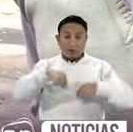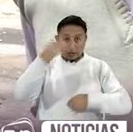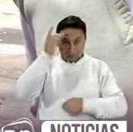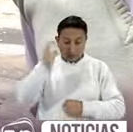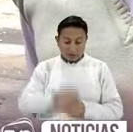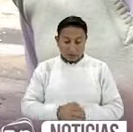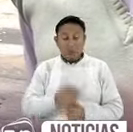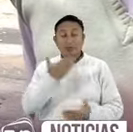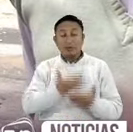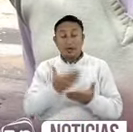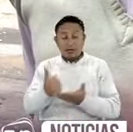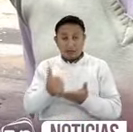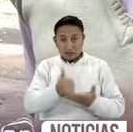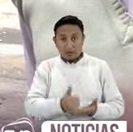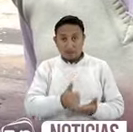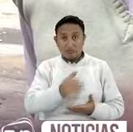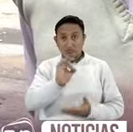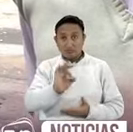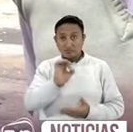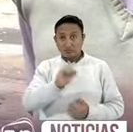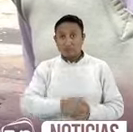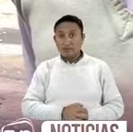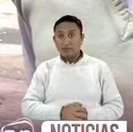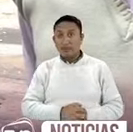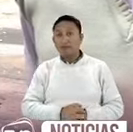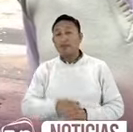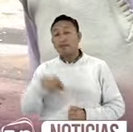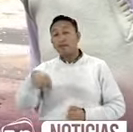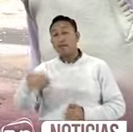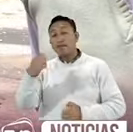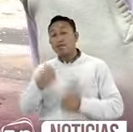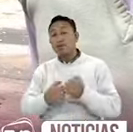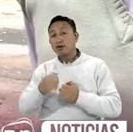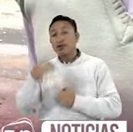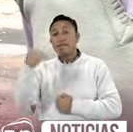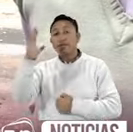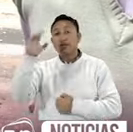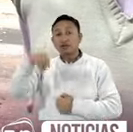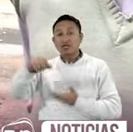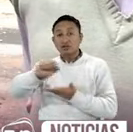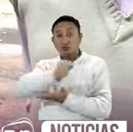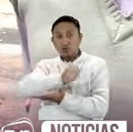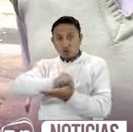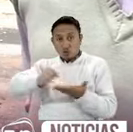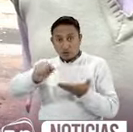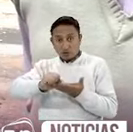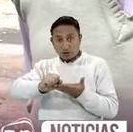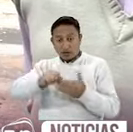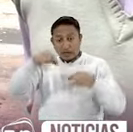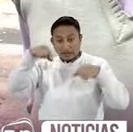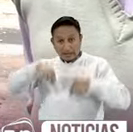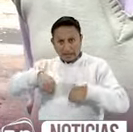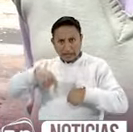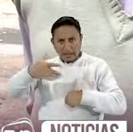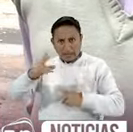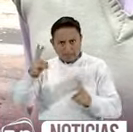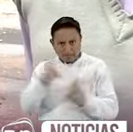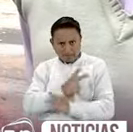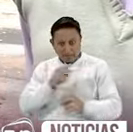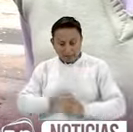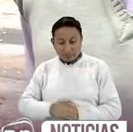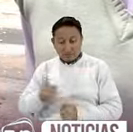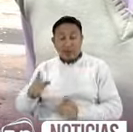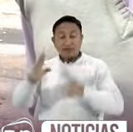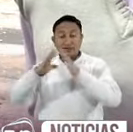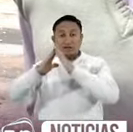muchas gracias por haberlo atendido de manera inmediata. El problema mayor de Solanda, el problema grave de Solanda es